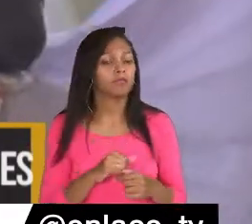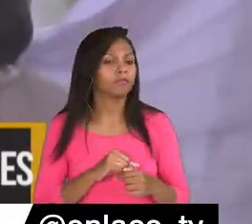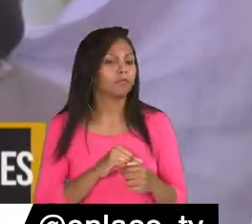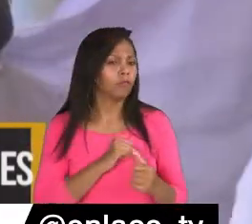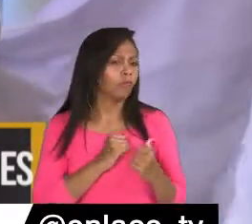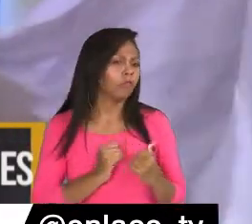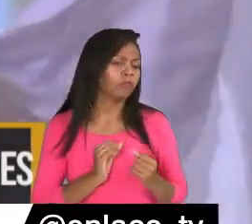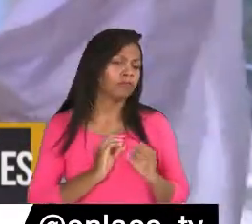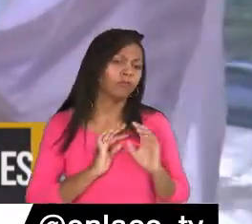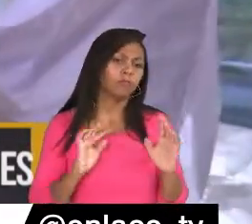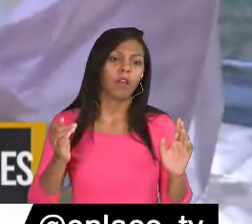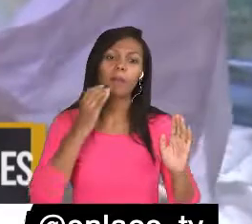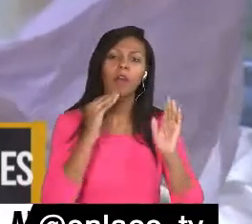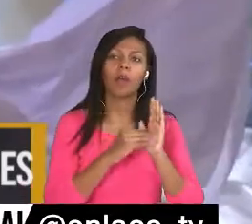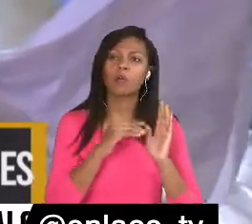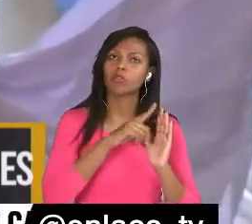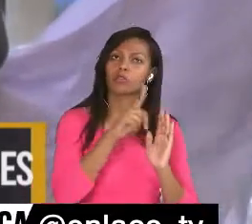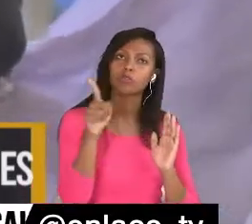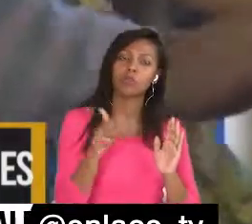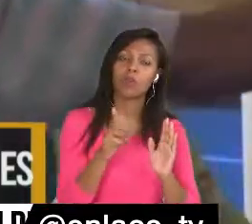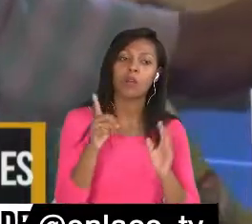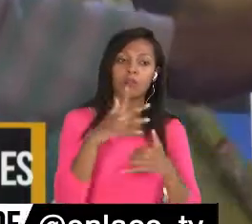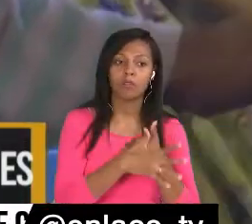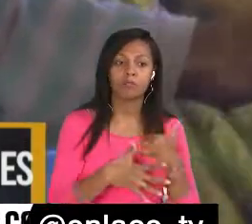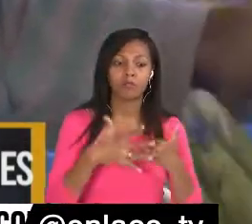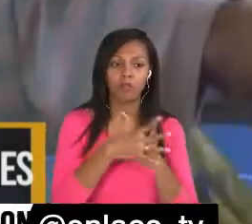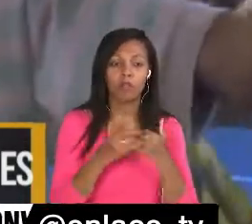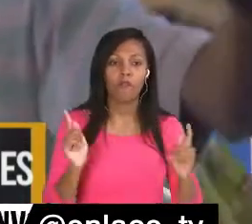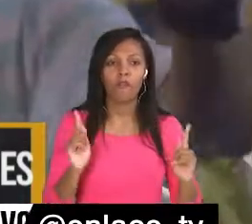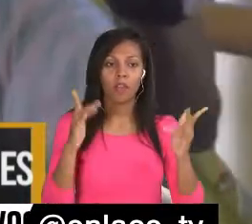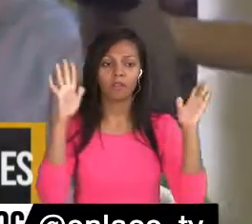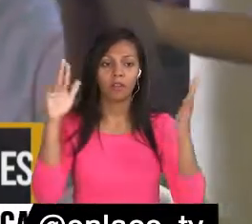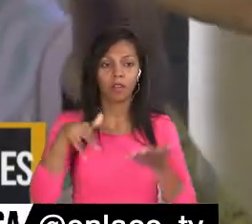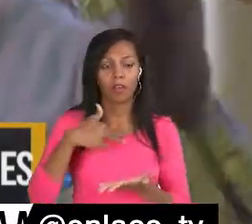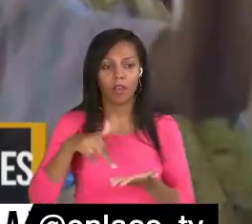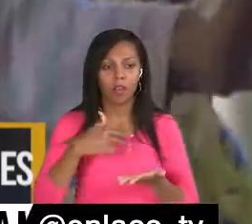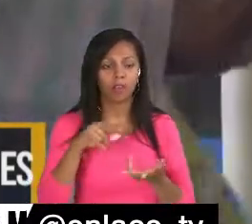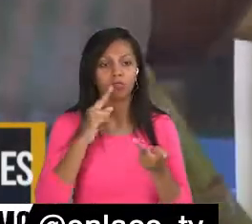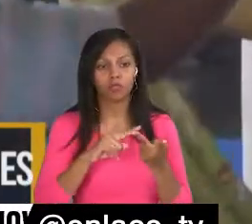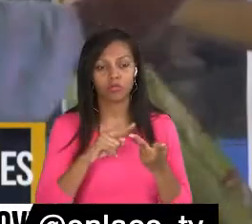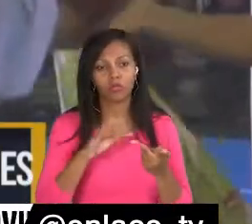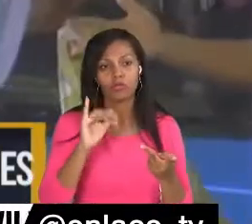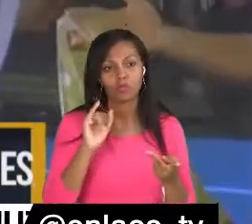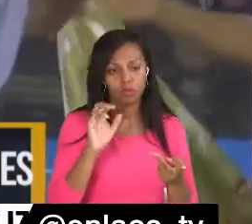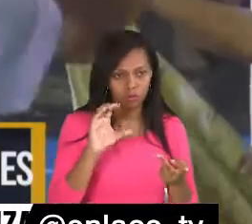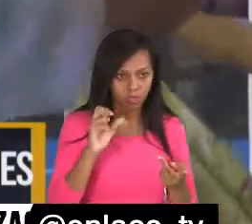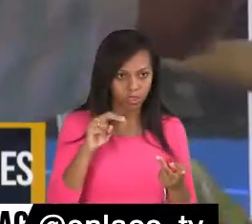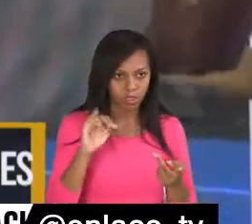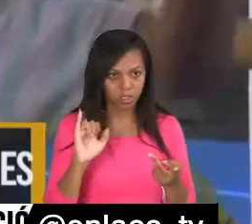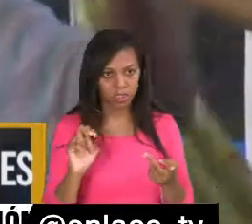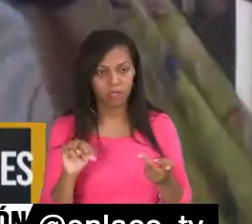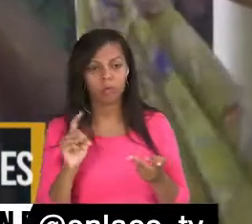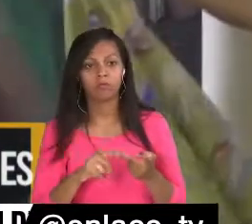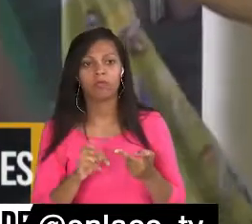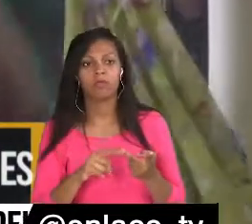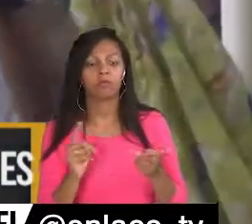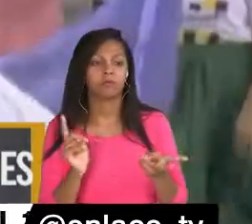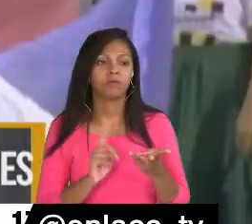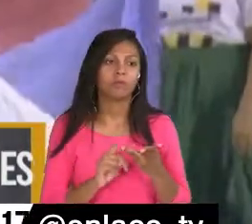nivel nacional hemos estado en Planeta Rica, Córdoba, en el Festival de la Danza del Porro Paliteado, estuvimos en Tuchín, Córdoba, en el Festival del Sombrero